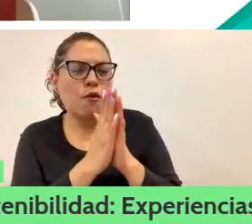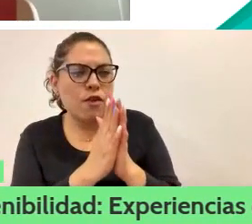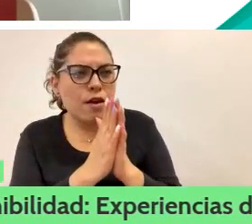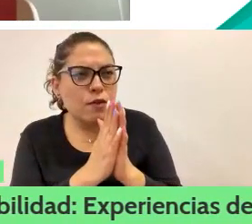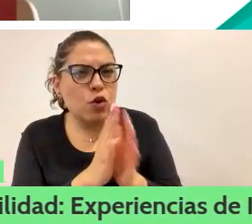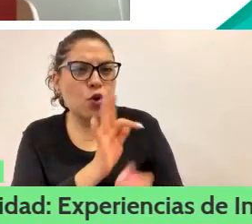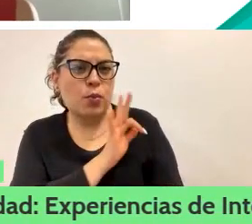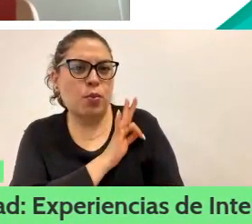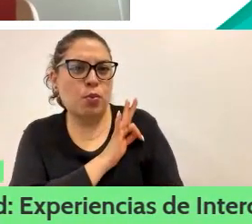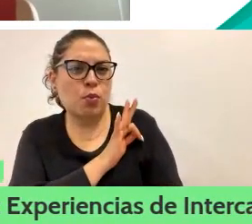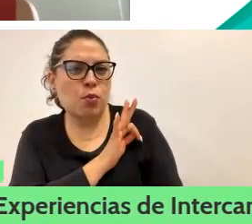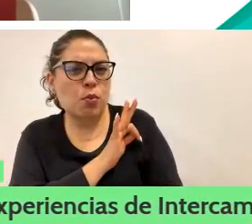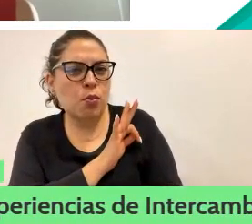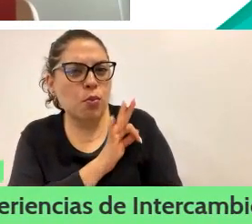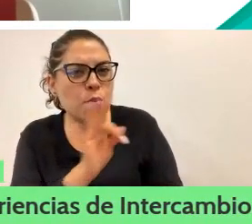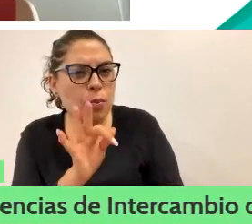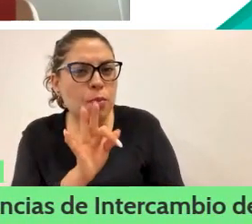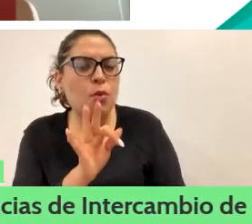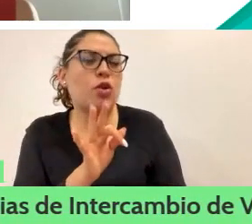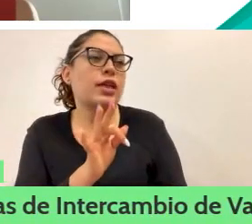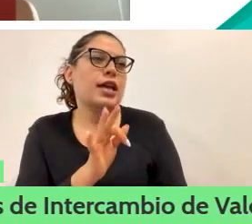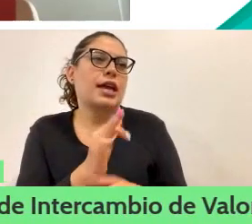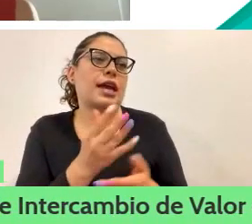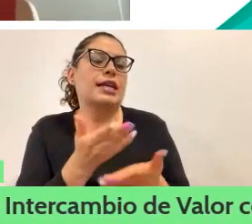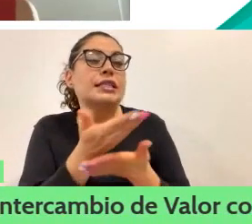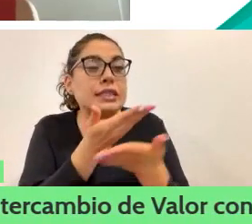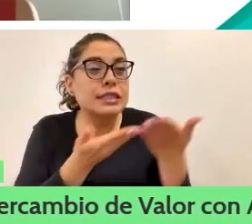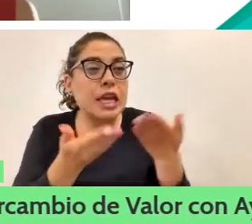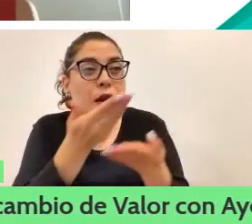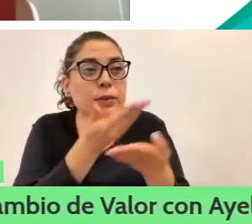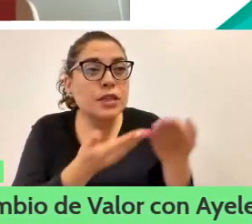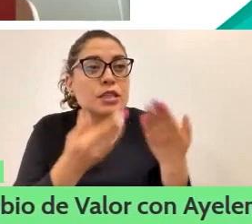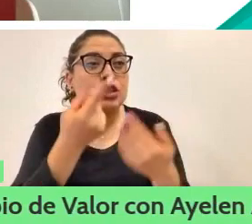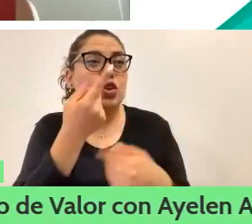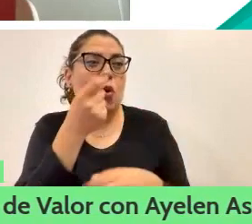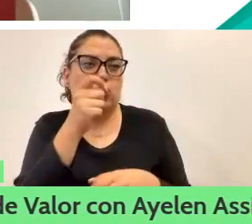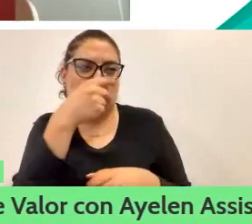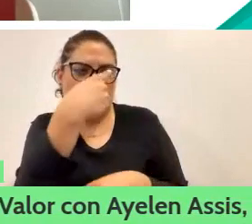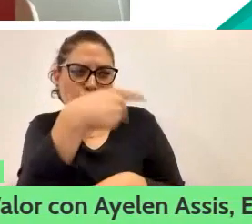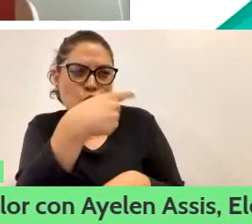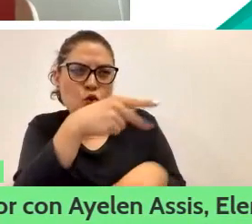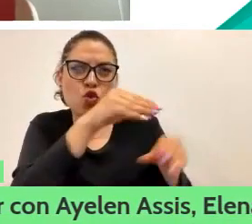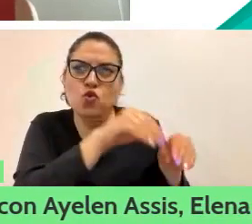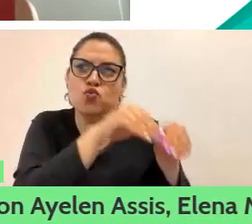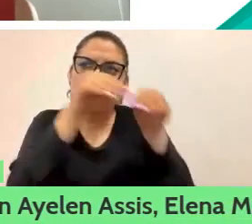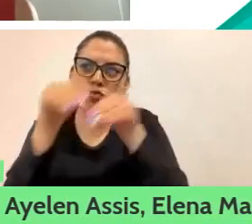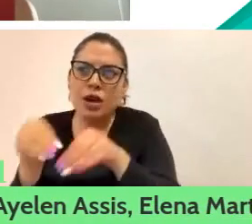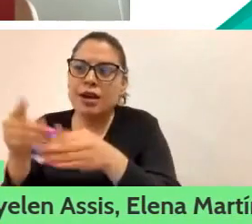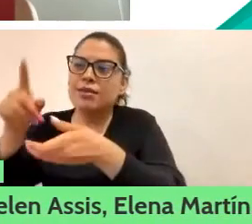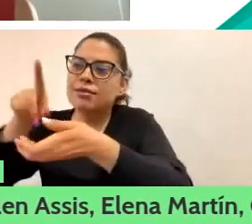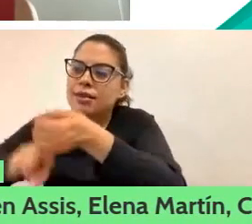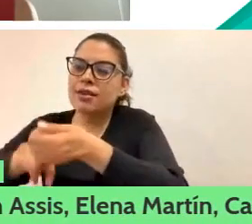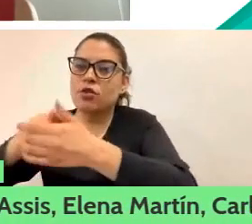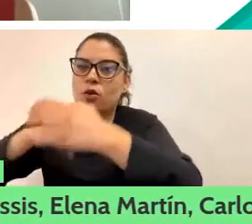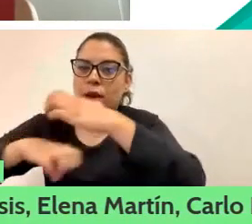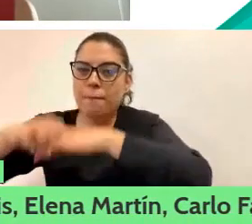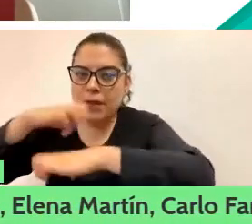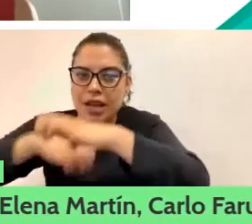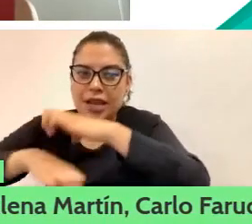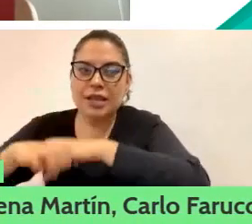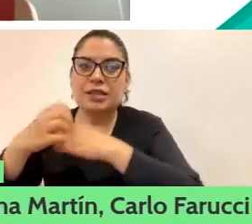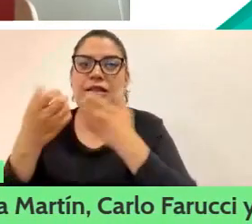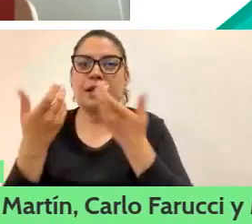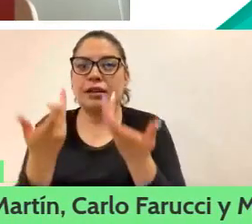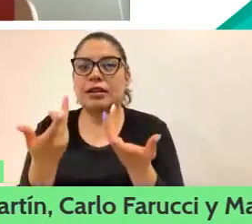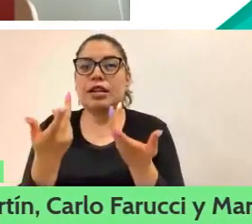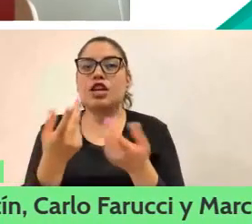poder llevar un desayuno saludable a las a los colaboradores dentro de las empresas? Entonces, ahí armamos un equipo. Y los dos grandes